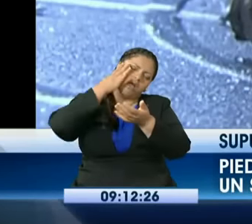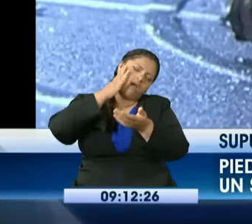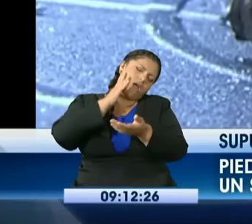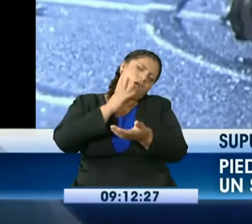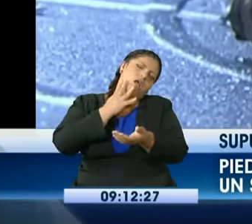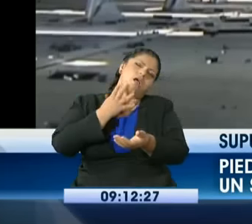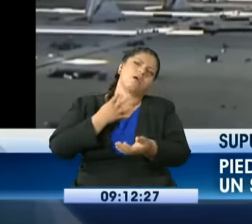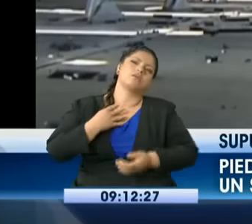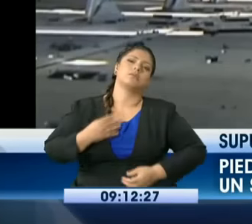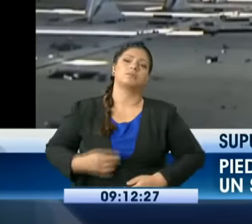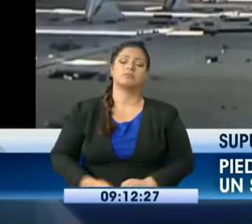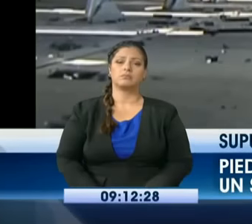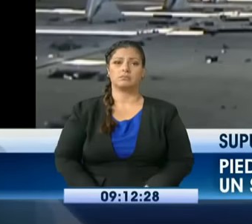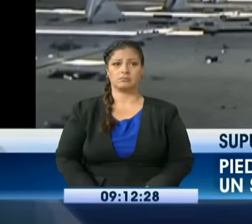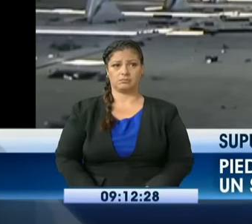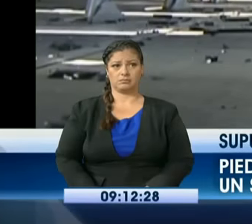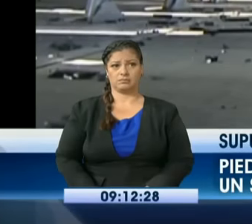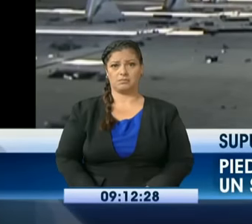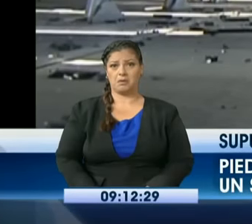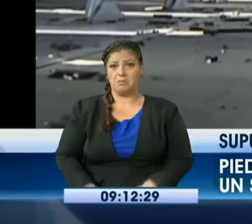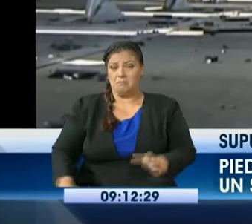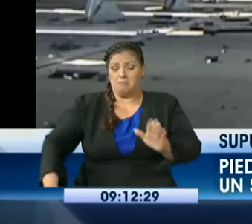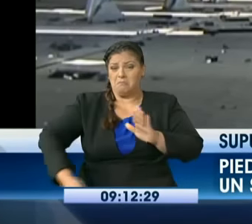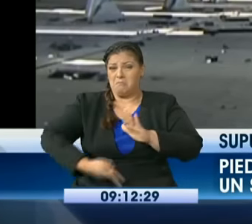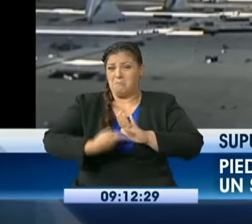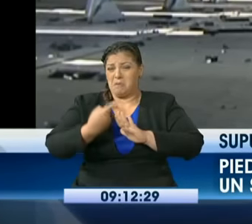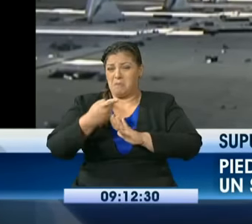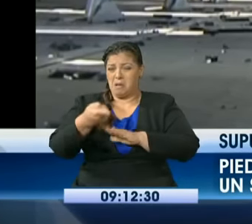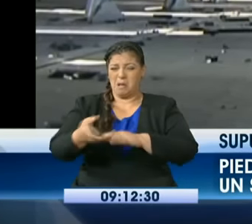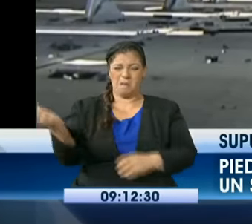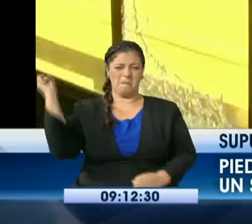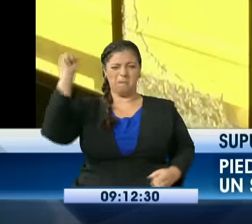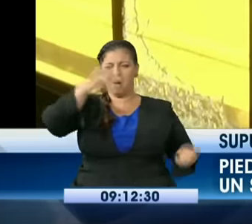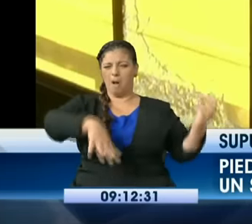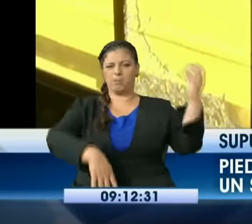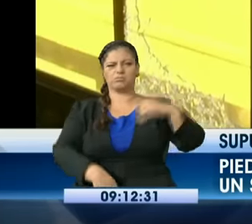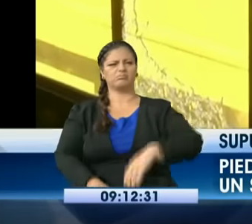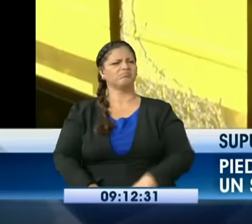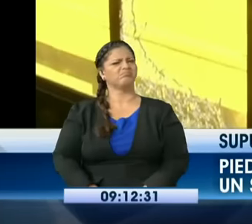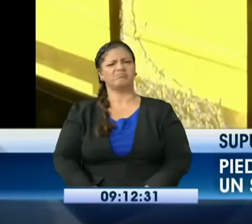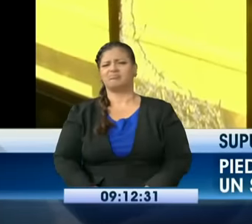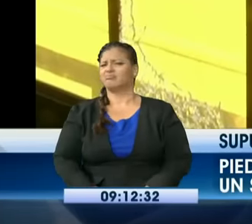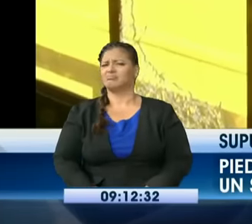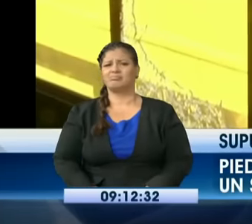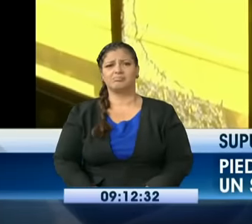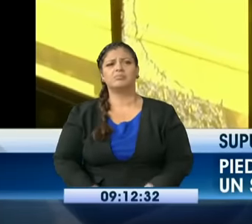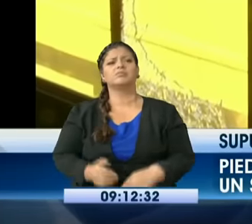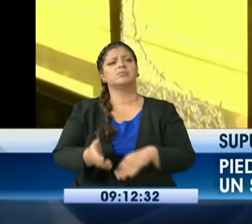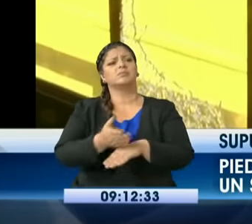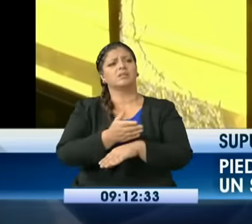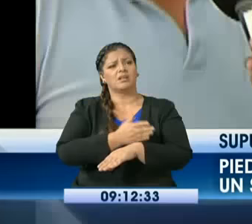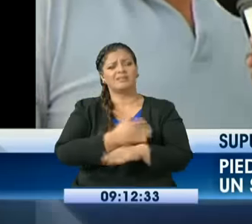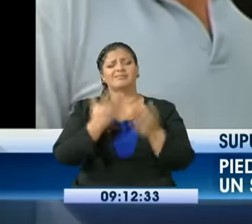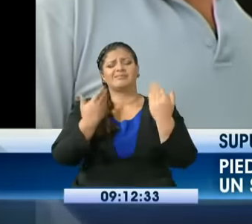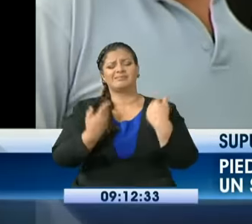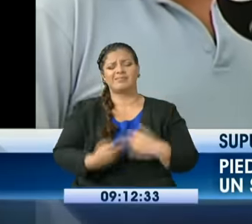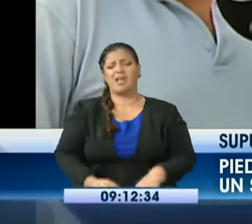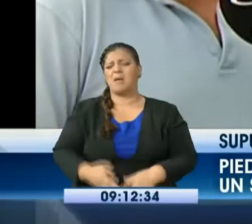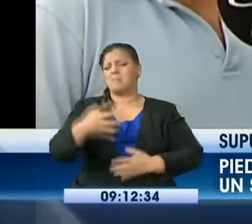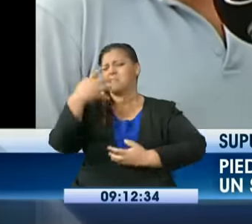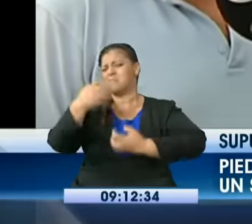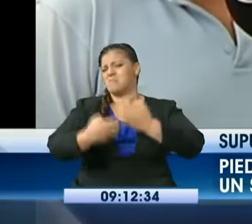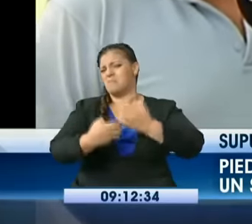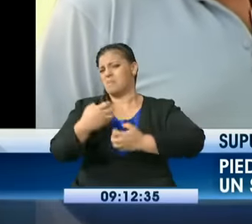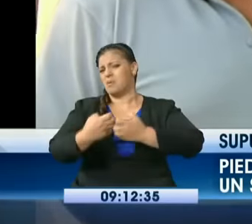que se generan estos enfrentamientos, por lo que solicitan mayor resguardo policial. En